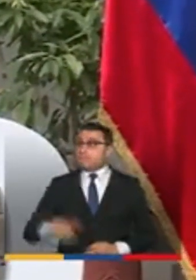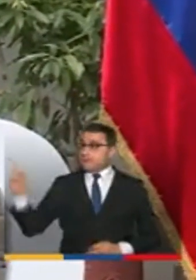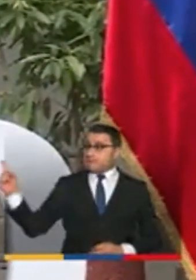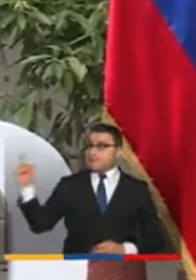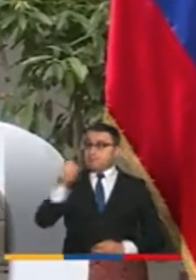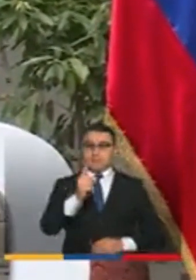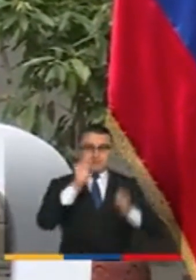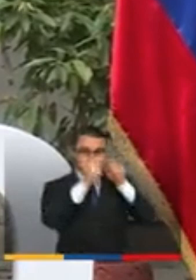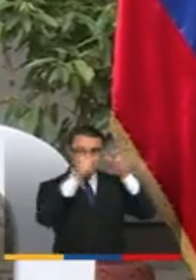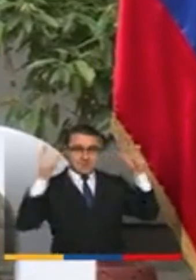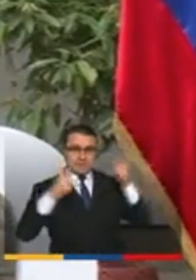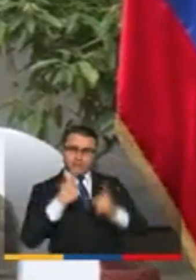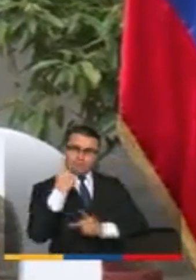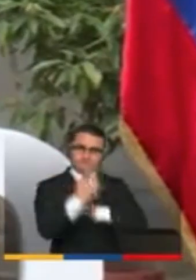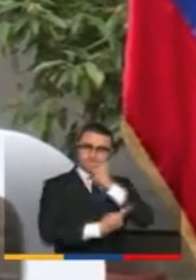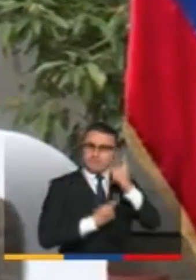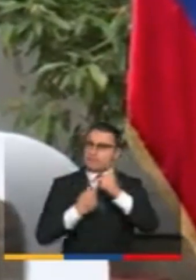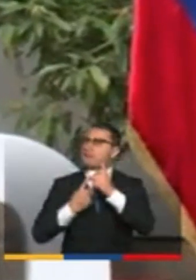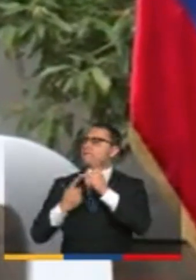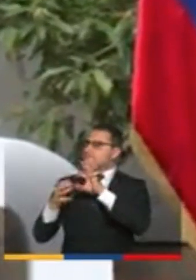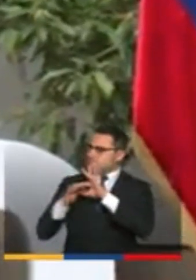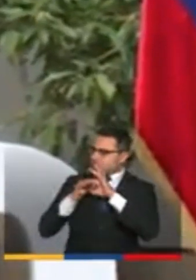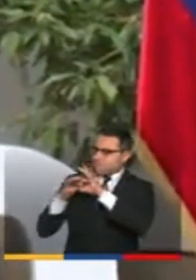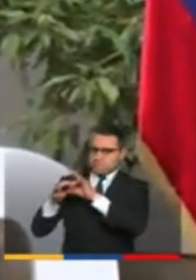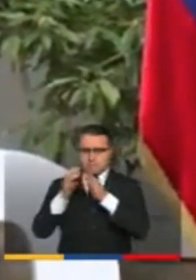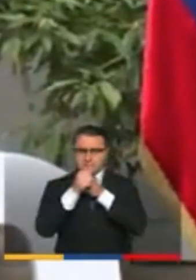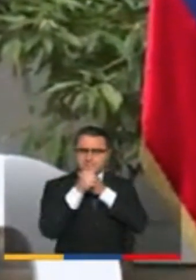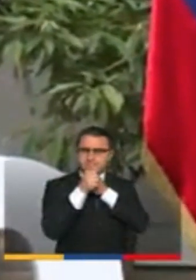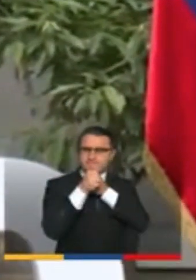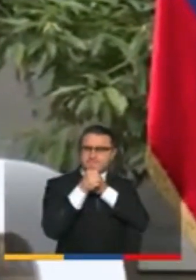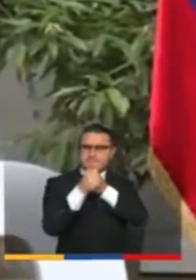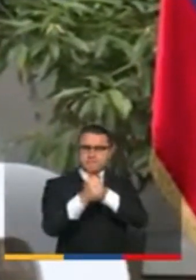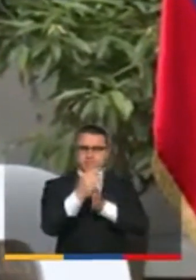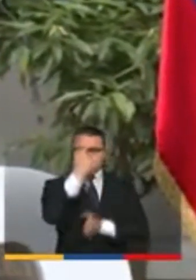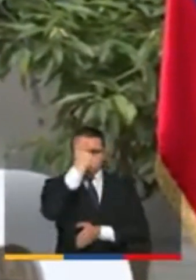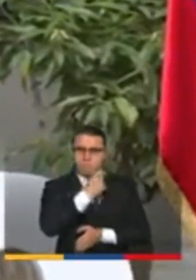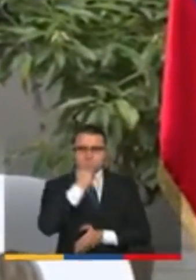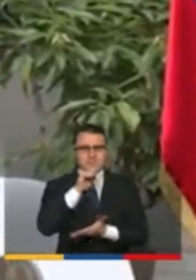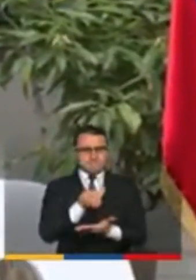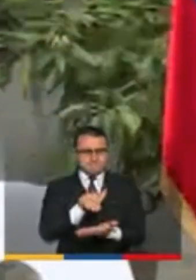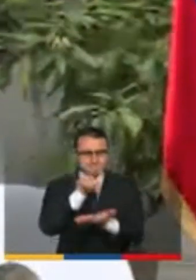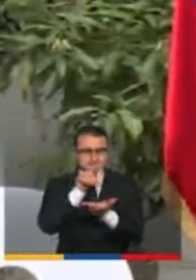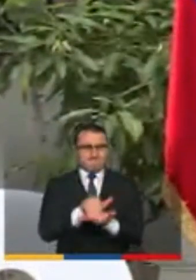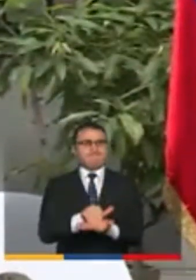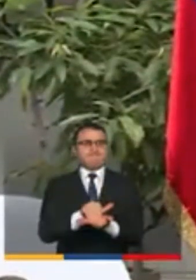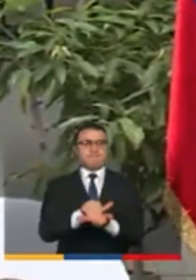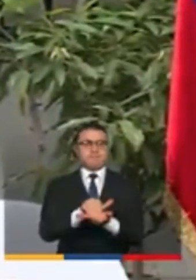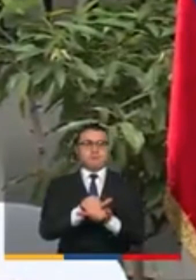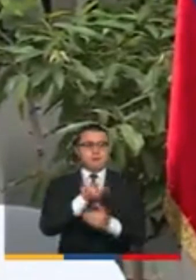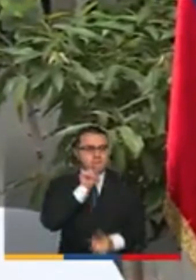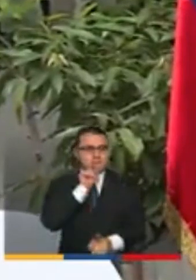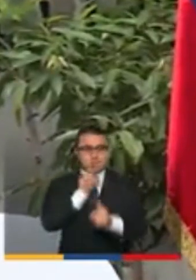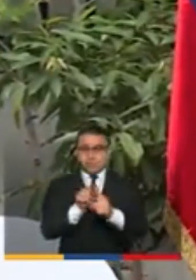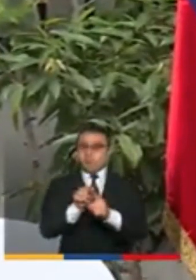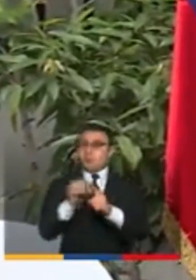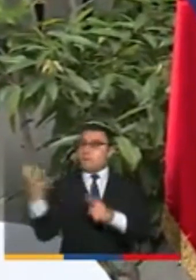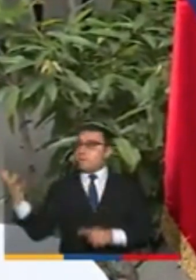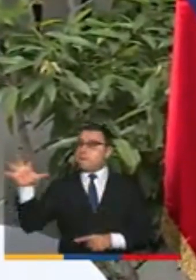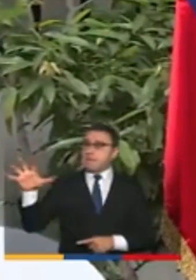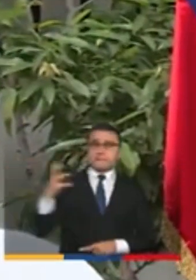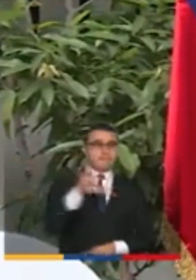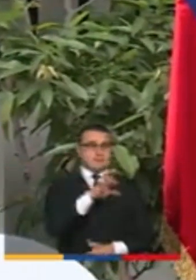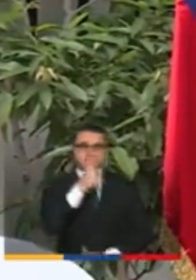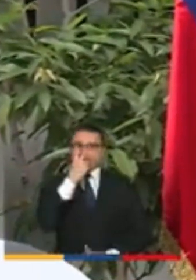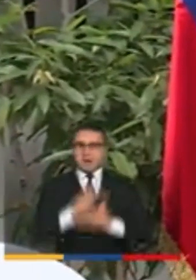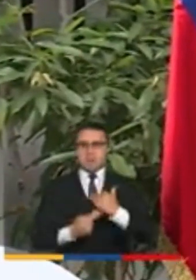objetivo de continuar trabajando una hoja de ruta de compromisos concretos que traigan bienestar a nuestros pueblos y a nuestra